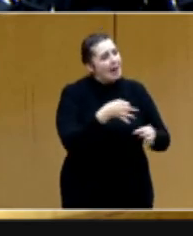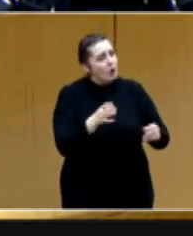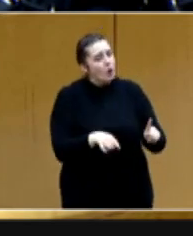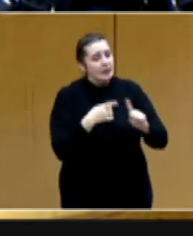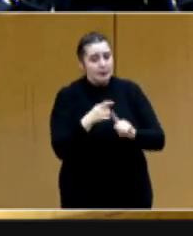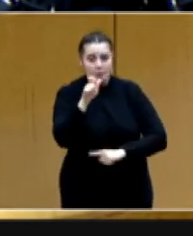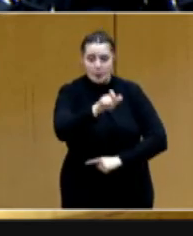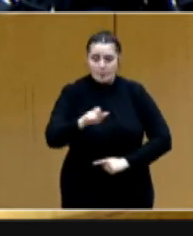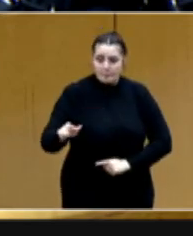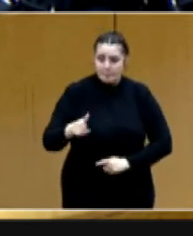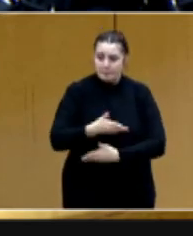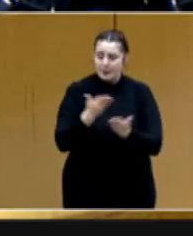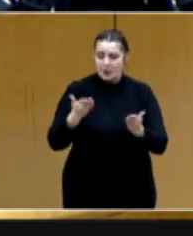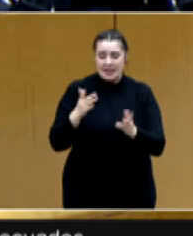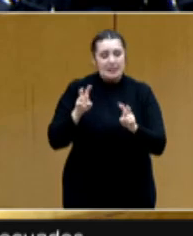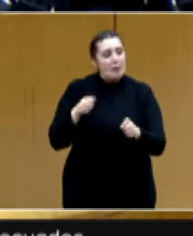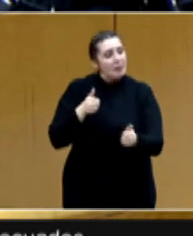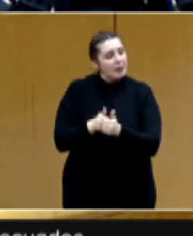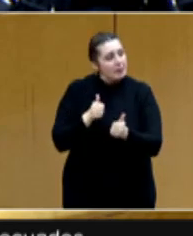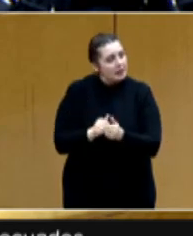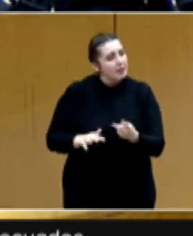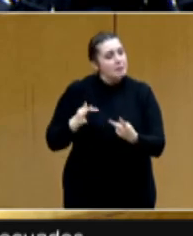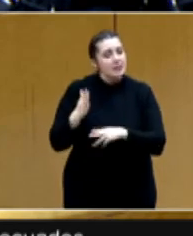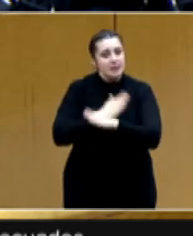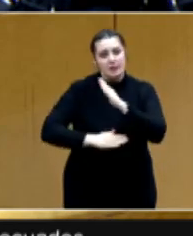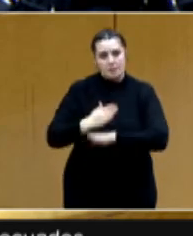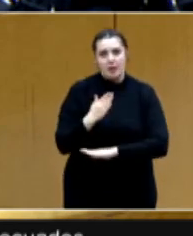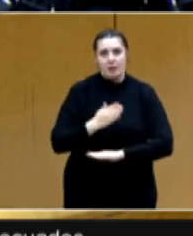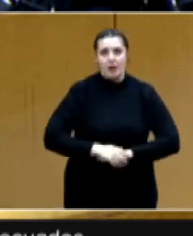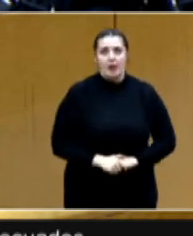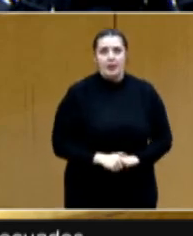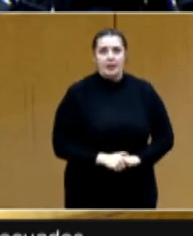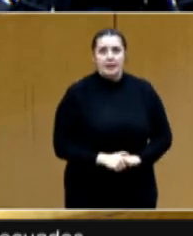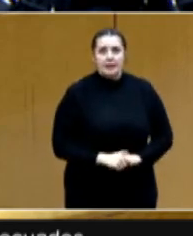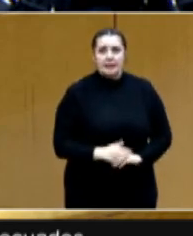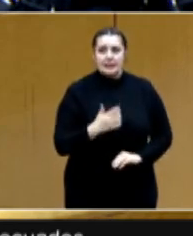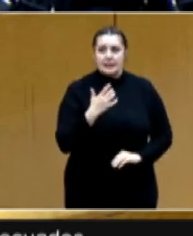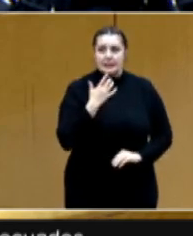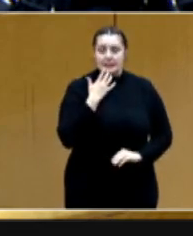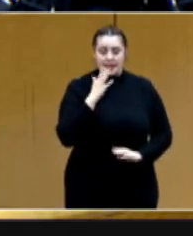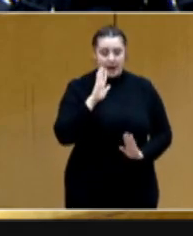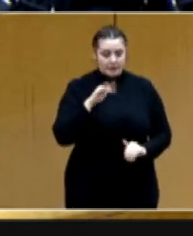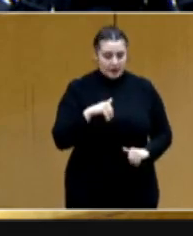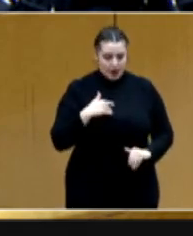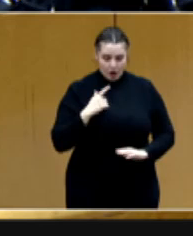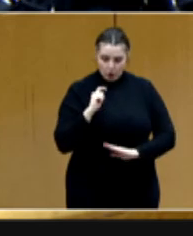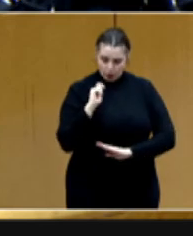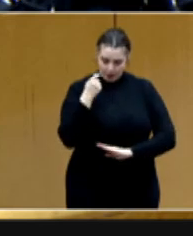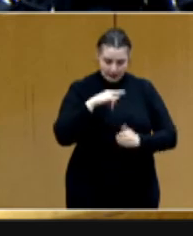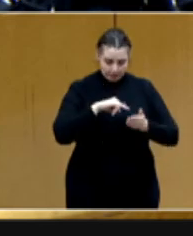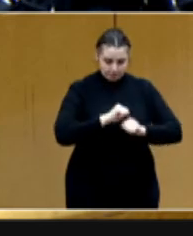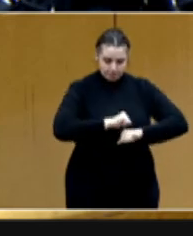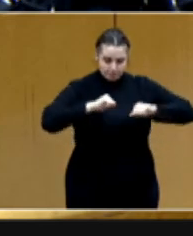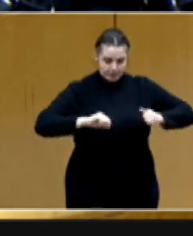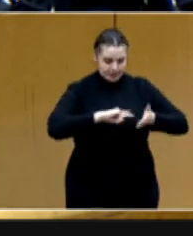reto de la dependencia y de la discapacidad Y es que si logramos implementar un sistema a través de las